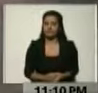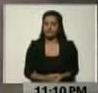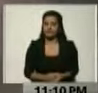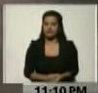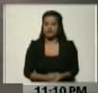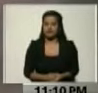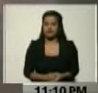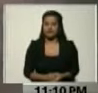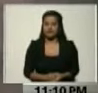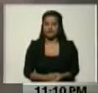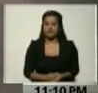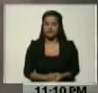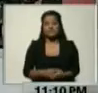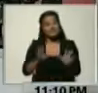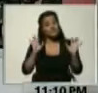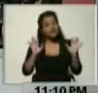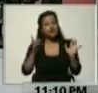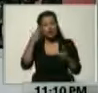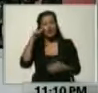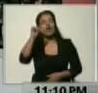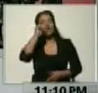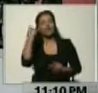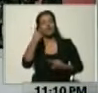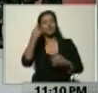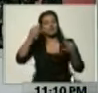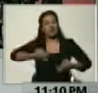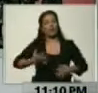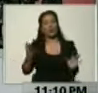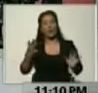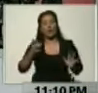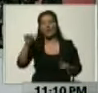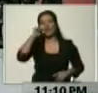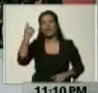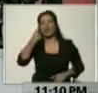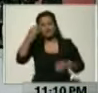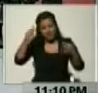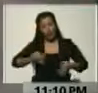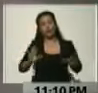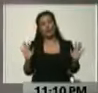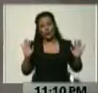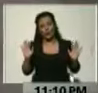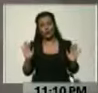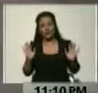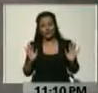Ah, no, está bebiendo. Te seguro que está prendido. Te lo garantizo que ahí está prendido.